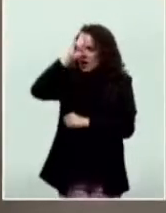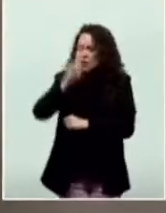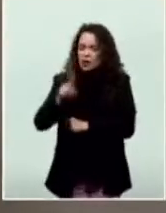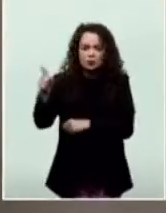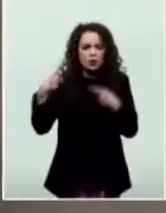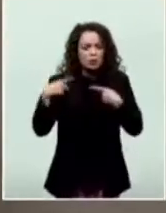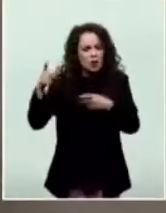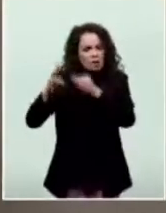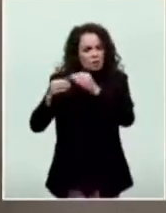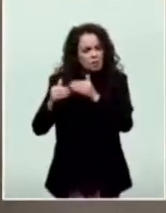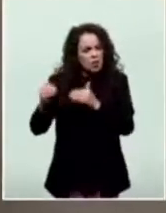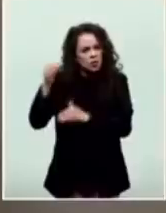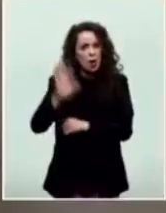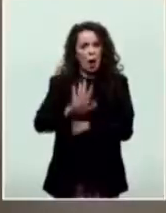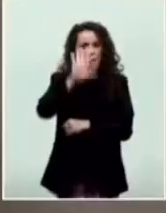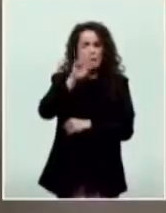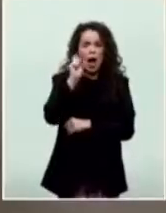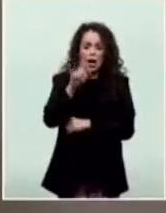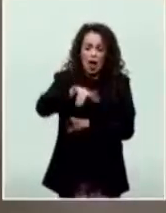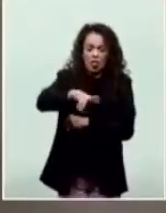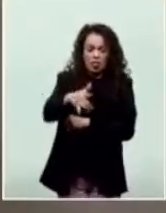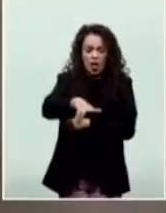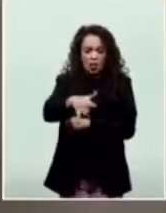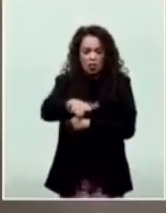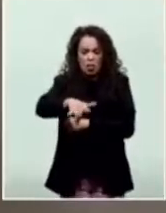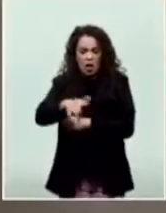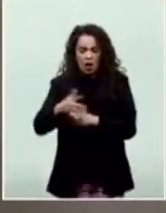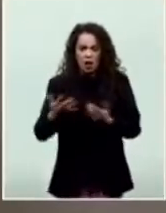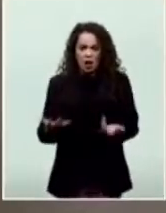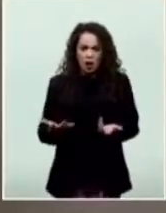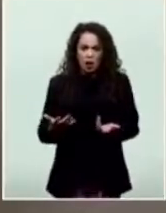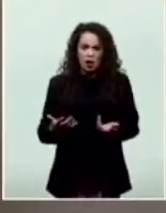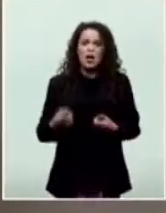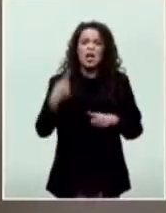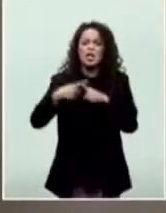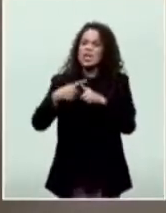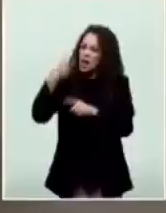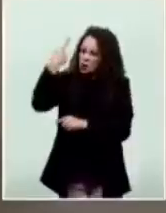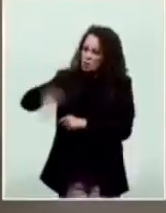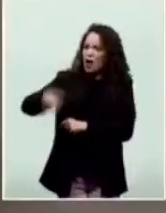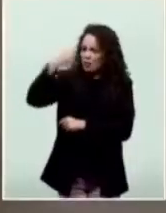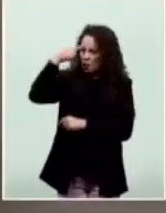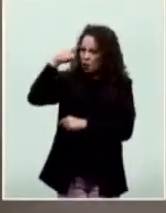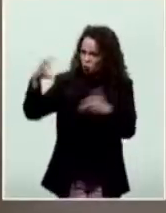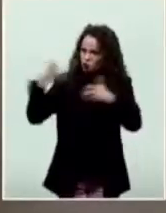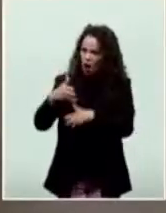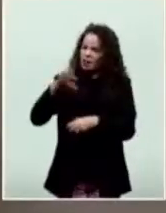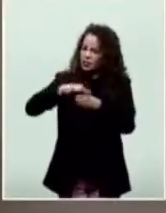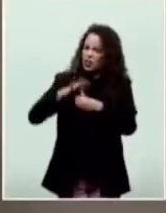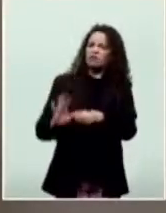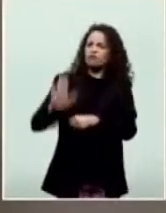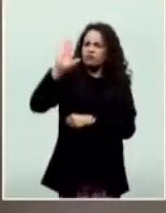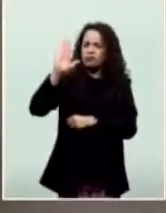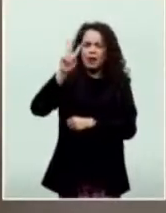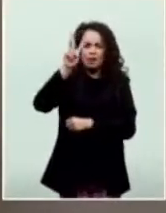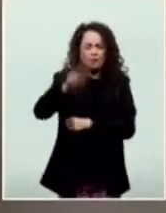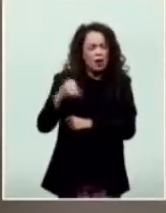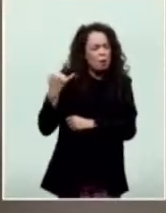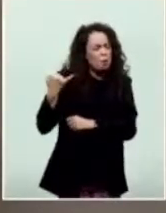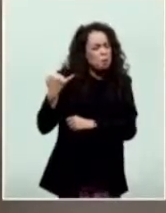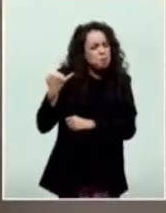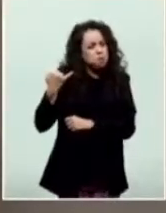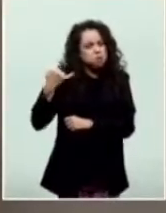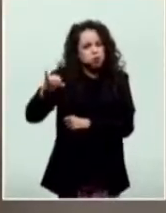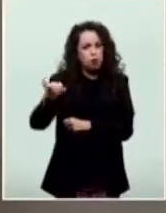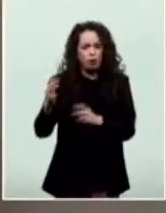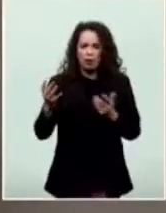si fueran unos títeres que se levanta la sesión y al día siguiente no sé quién les ordena cómo votar. Es verdaderamente absurda esta, ya al grado que